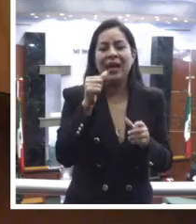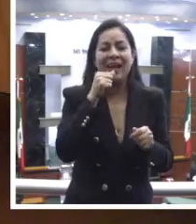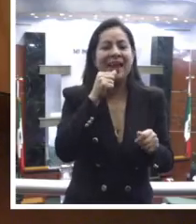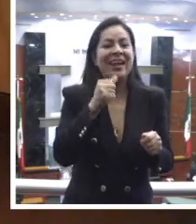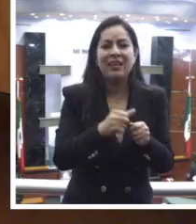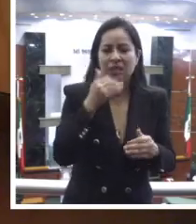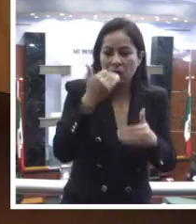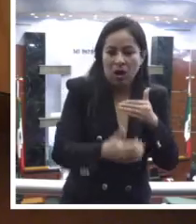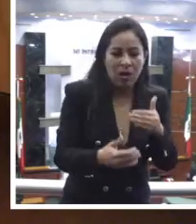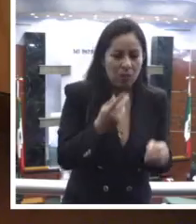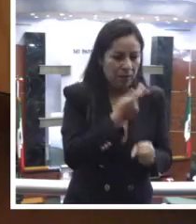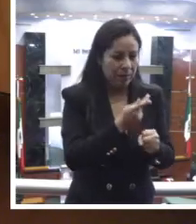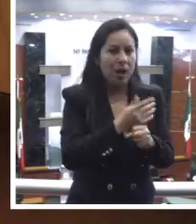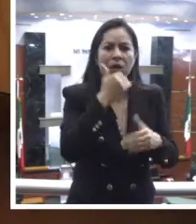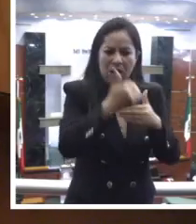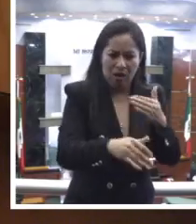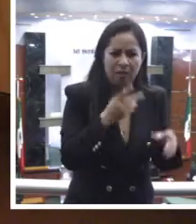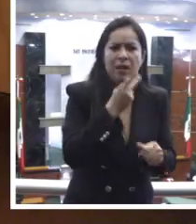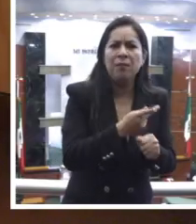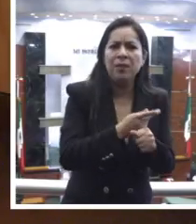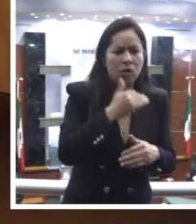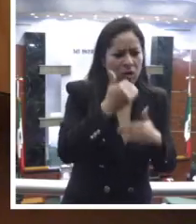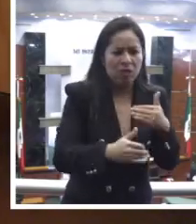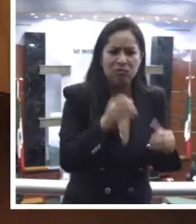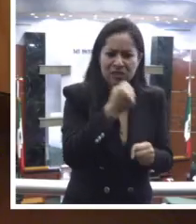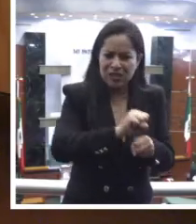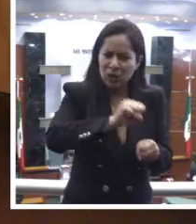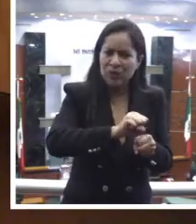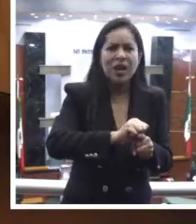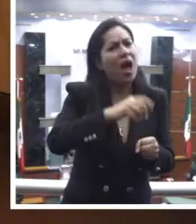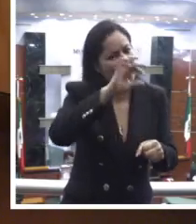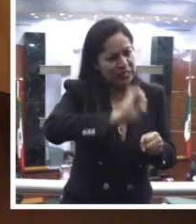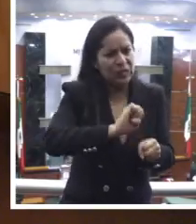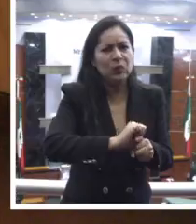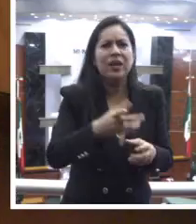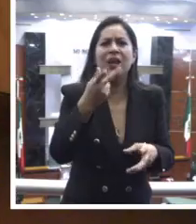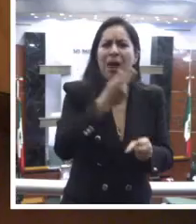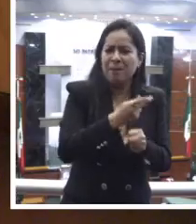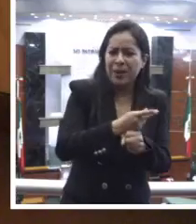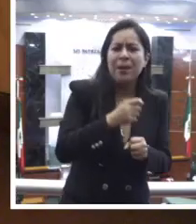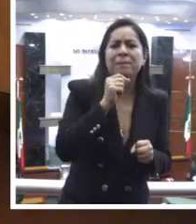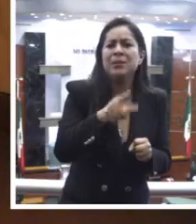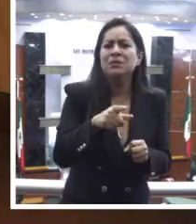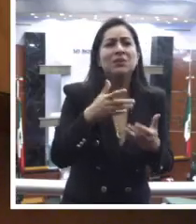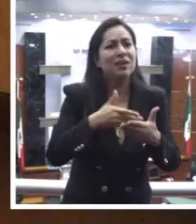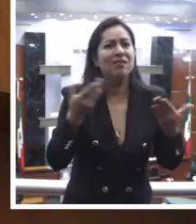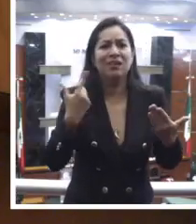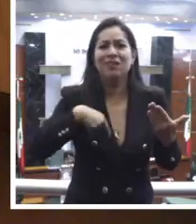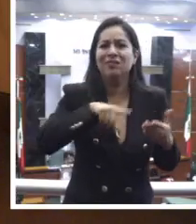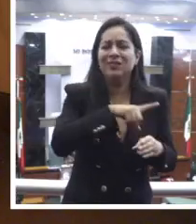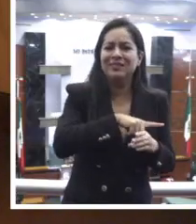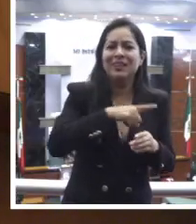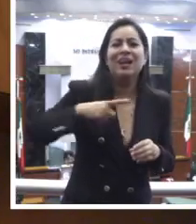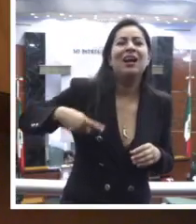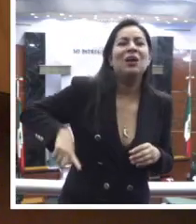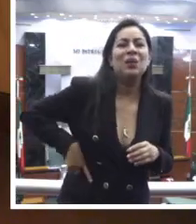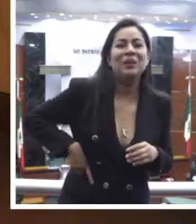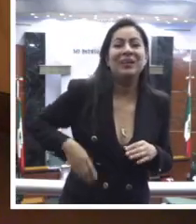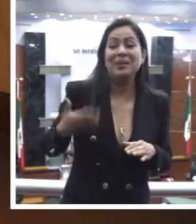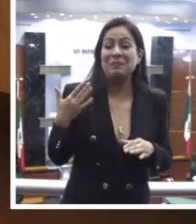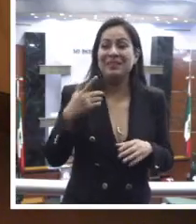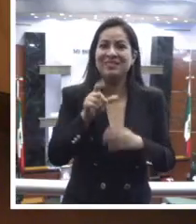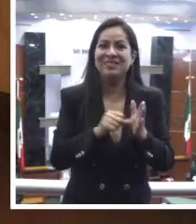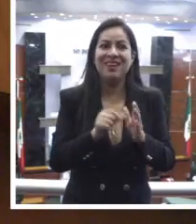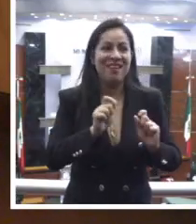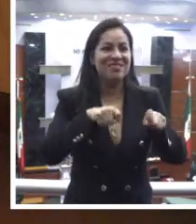que no terminó la primaria, que termine la primaria. La que no terminó la secundaria, la prepa. Y en este momento nuestra gobernadora, en meses